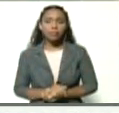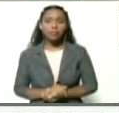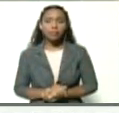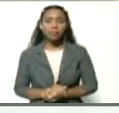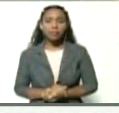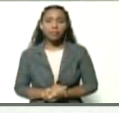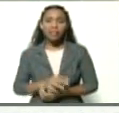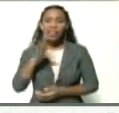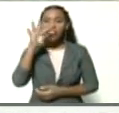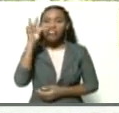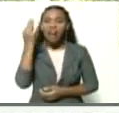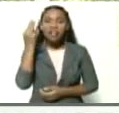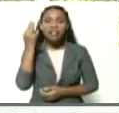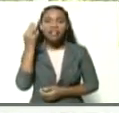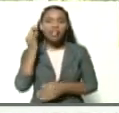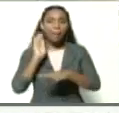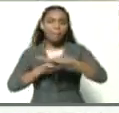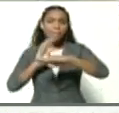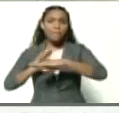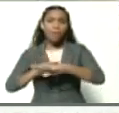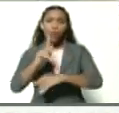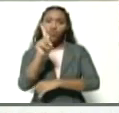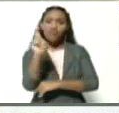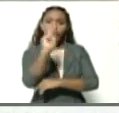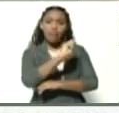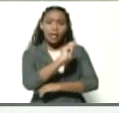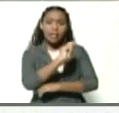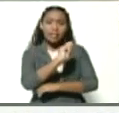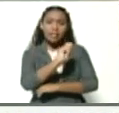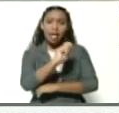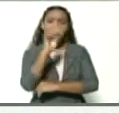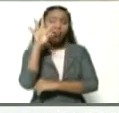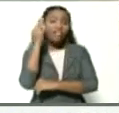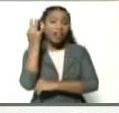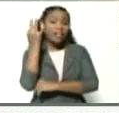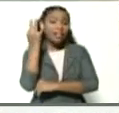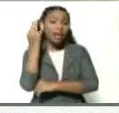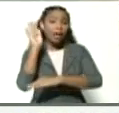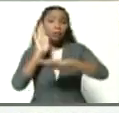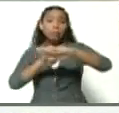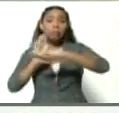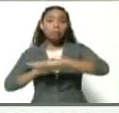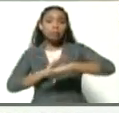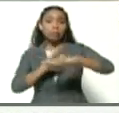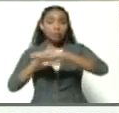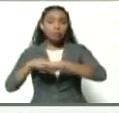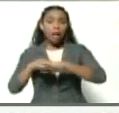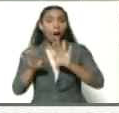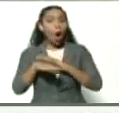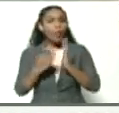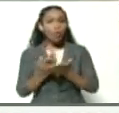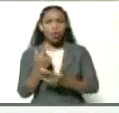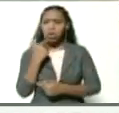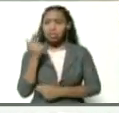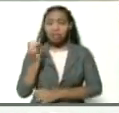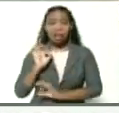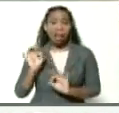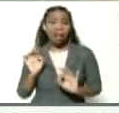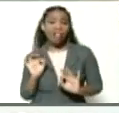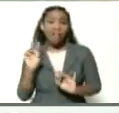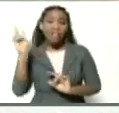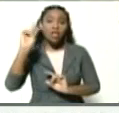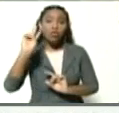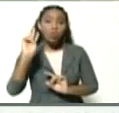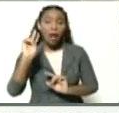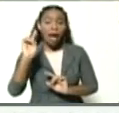En Francia, toque de queda por un mes en Francia. Toque de queda. El mundo no dice nada. Si en Venezuela